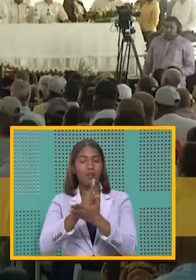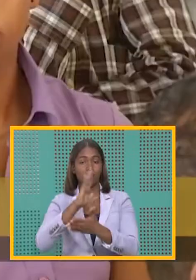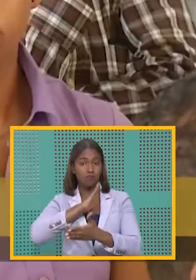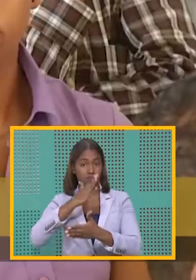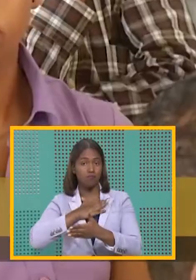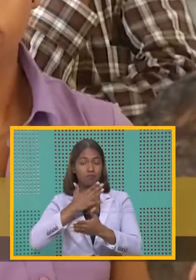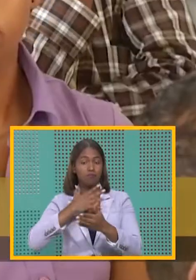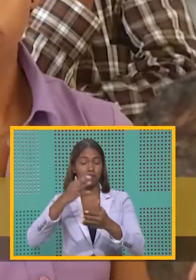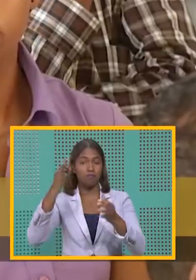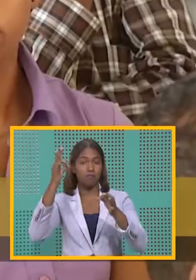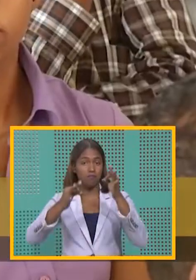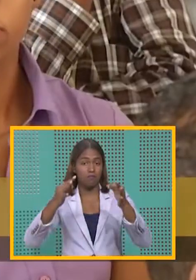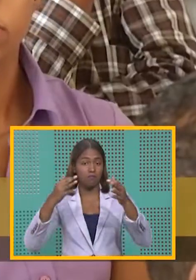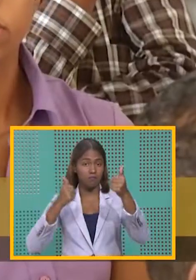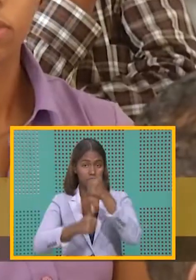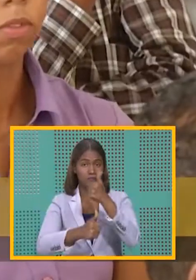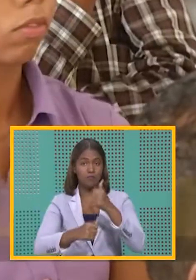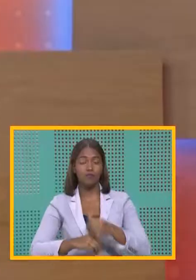propiedad regularizado.